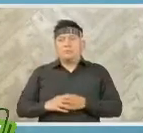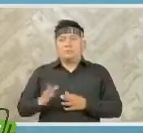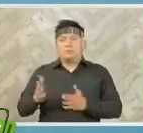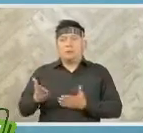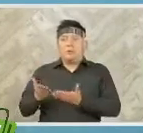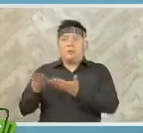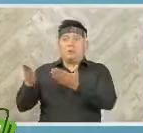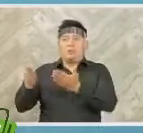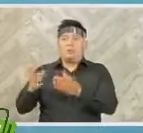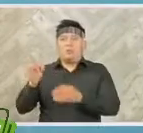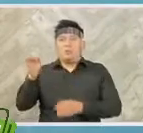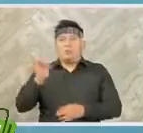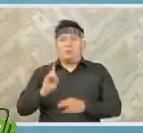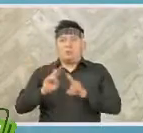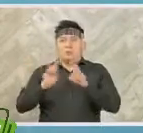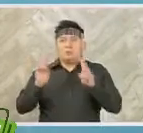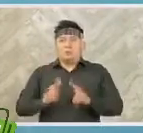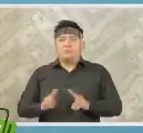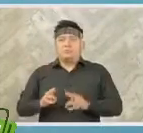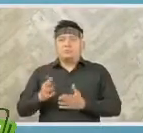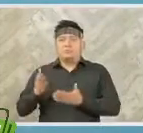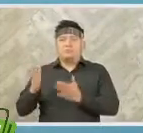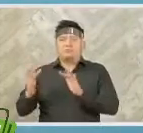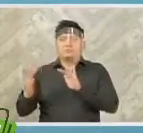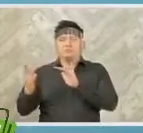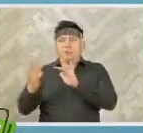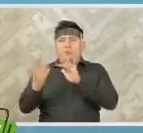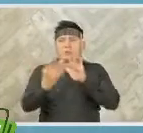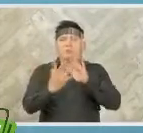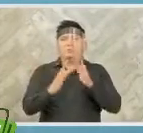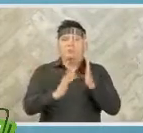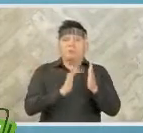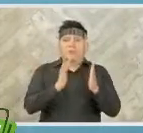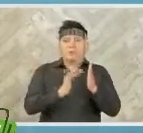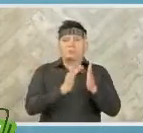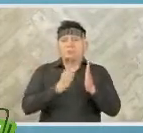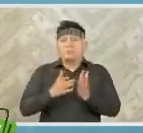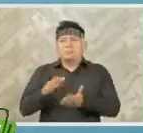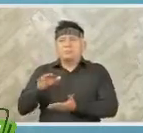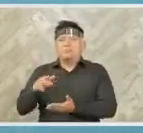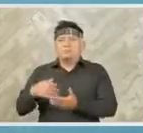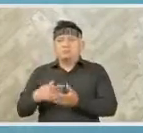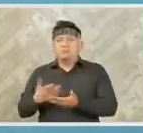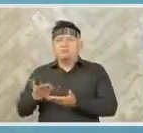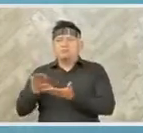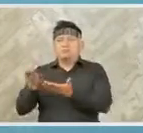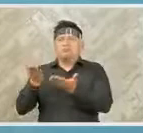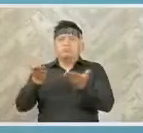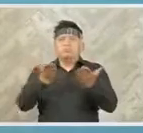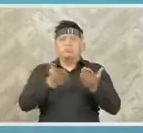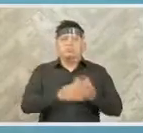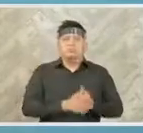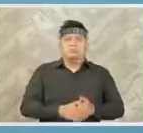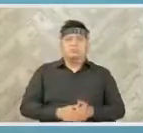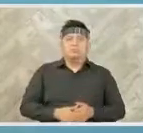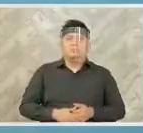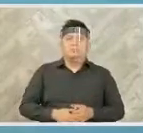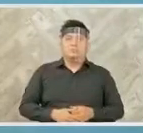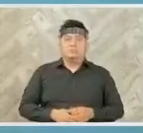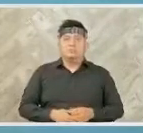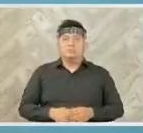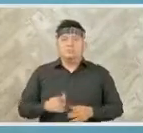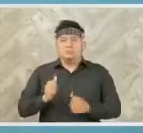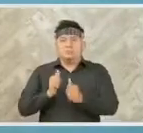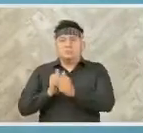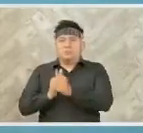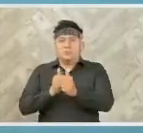conectividad a través de un programa logístico, a través de tablets para cada uno de ellos, y adicionalmente una asistencia